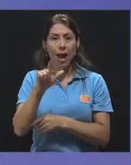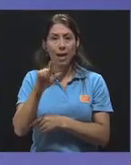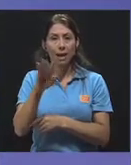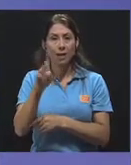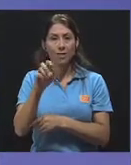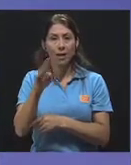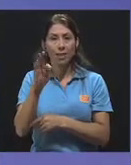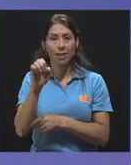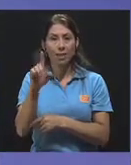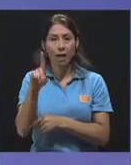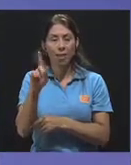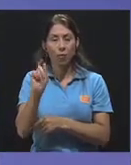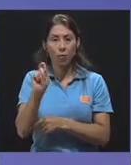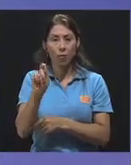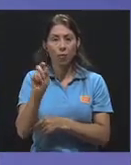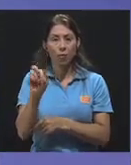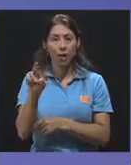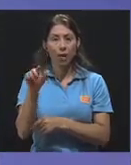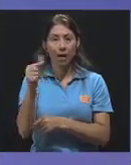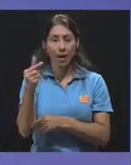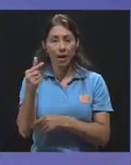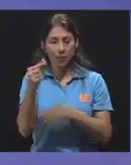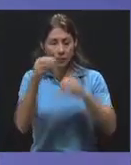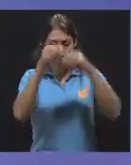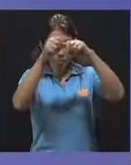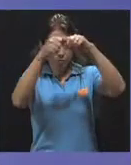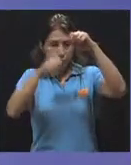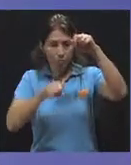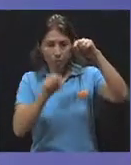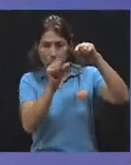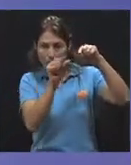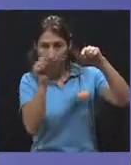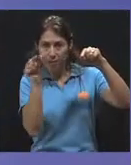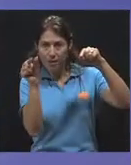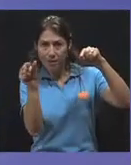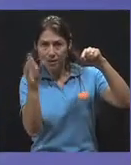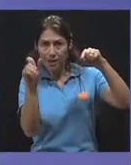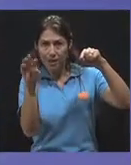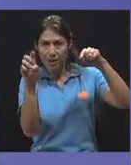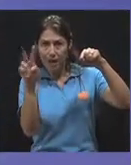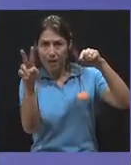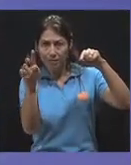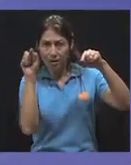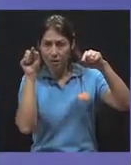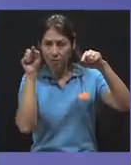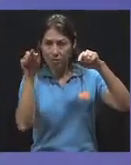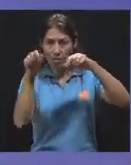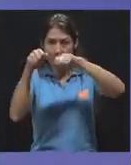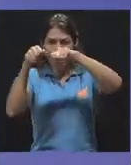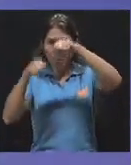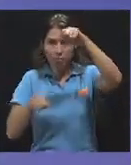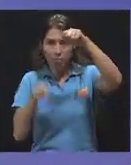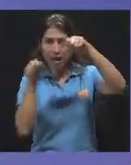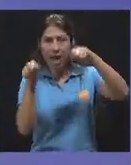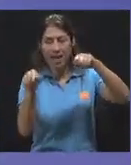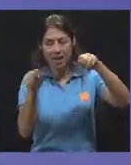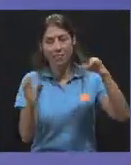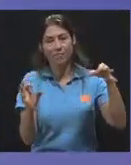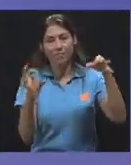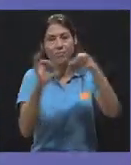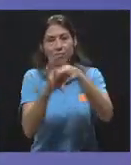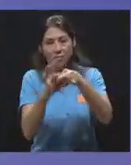www.parquelalibertad.org. Uh-huh. Ahí van a ver como una pestañita del CETAF y ahí ingresas como a la página del CETAF en sí, donde está